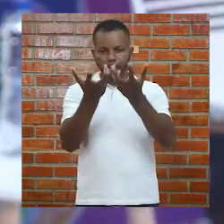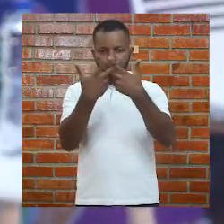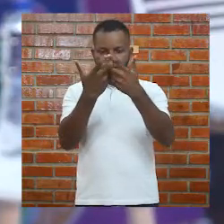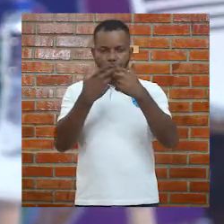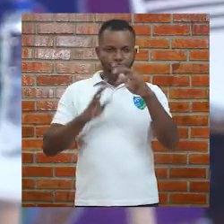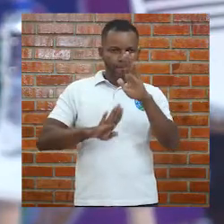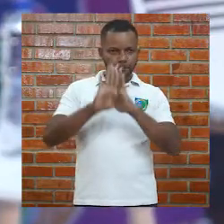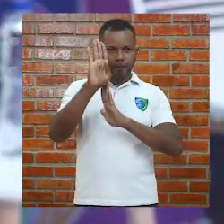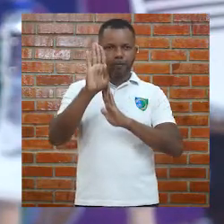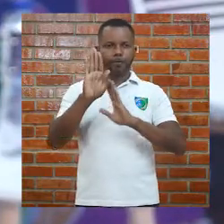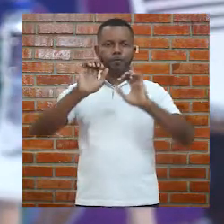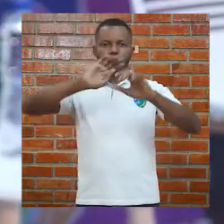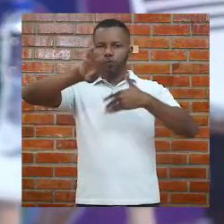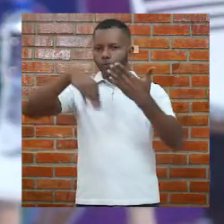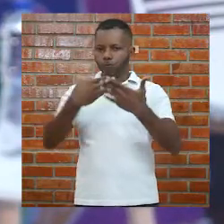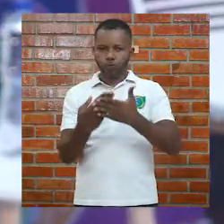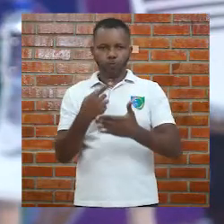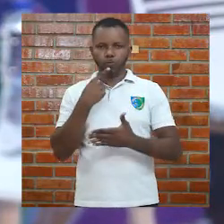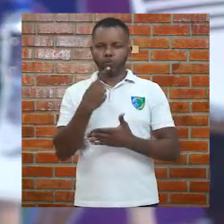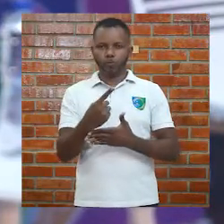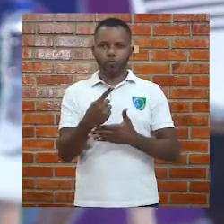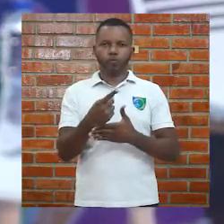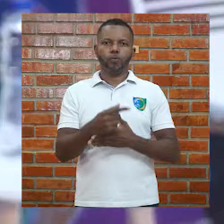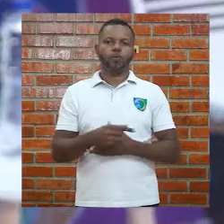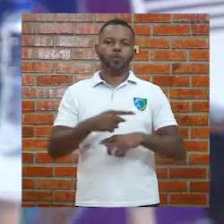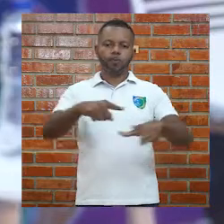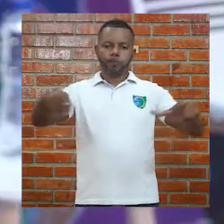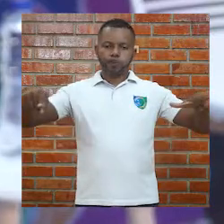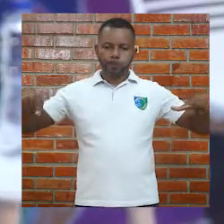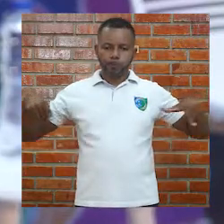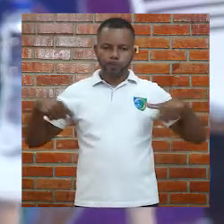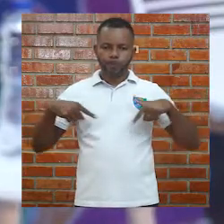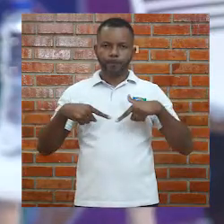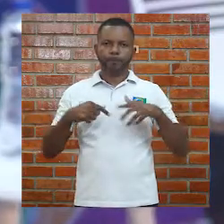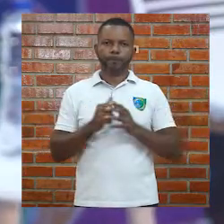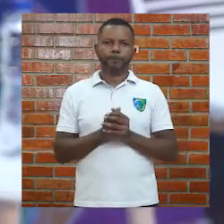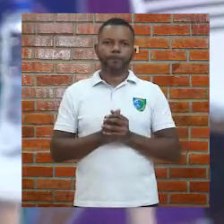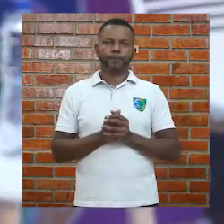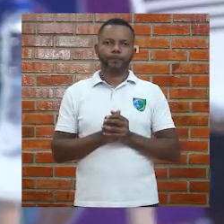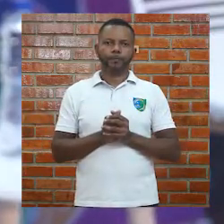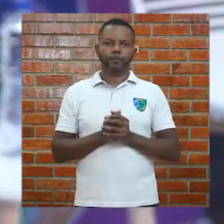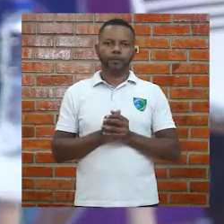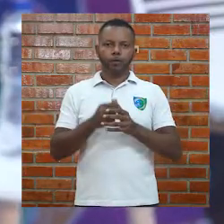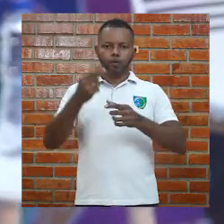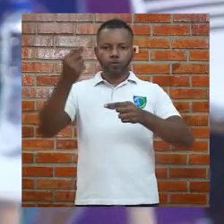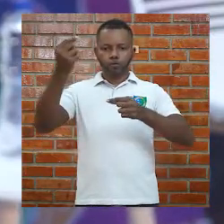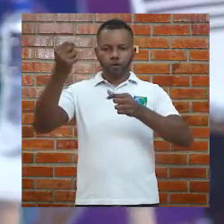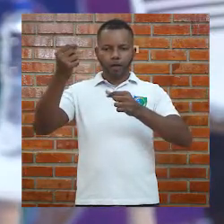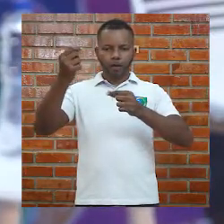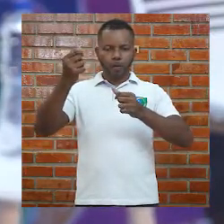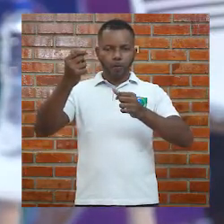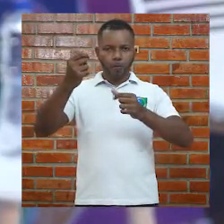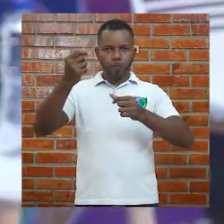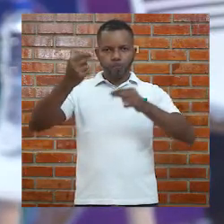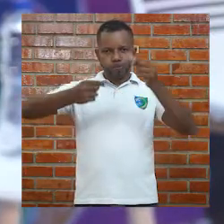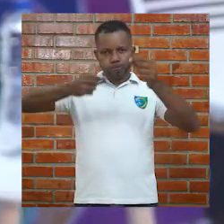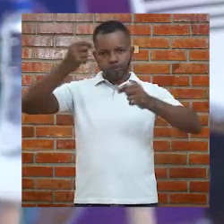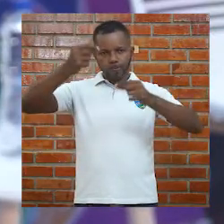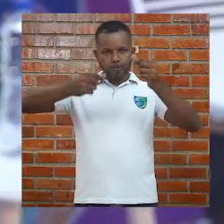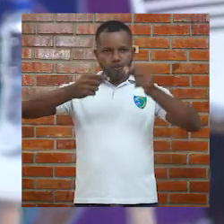todo, todos estos elementos en el marco de los recursos o de